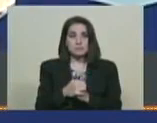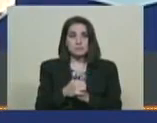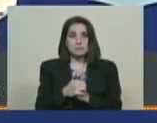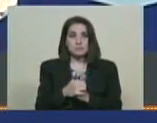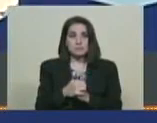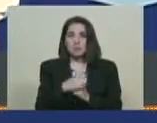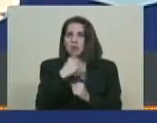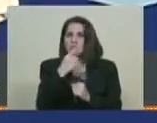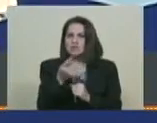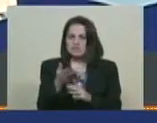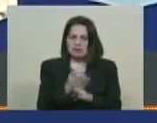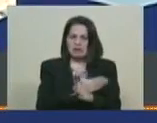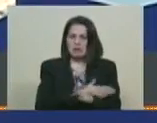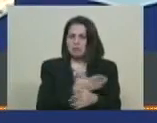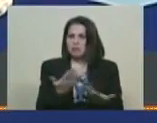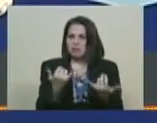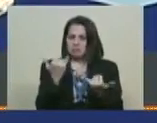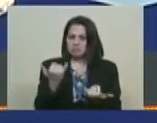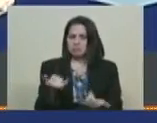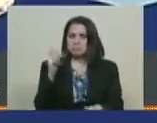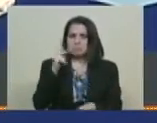lo decía ahora al llegar.